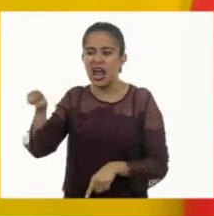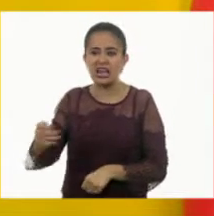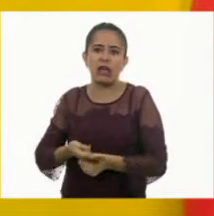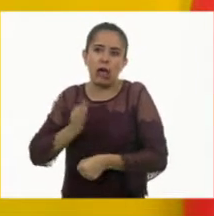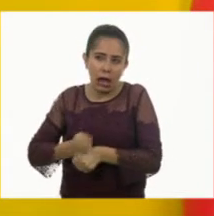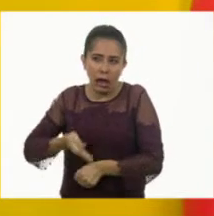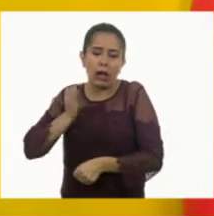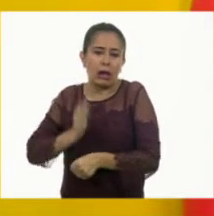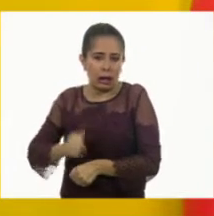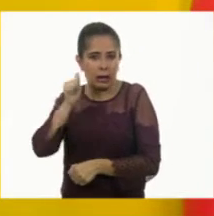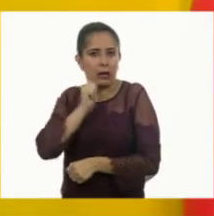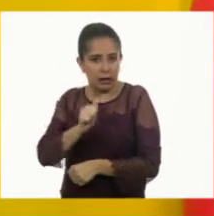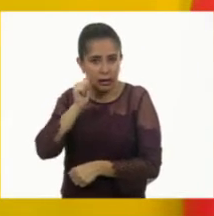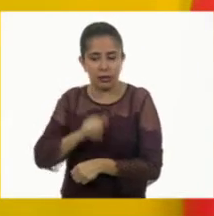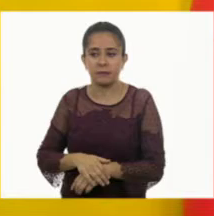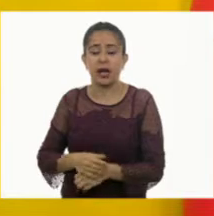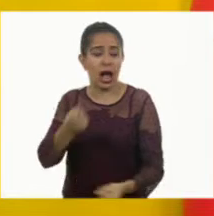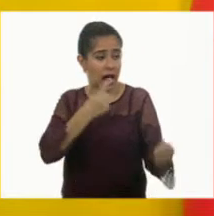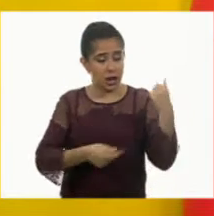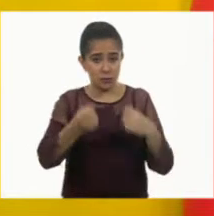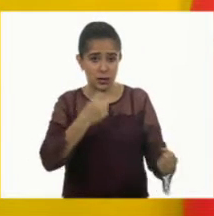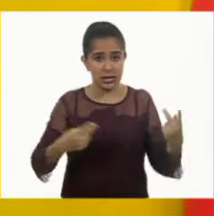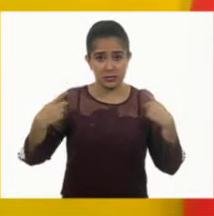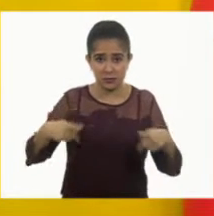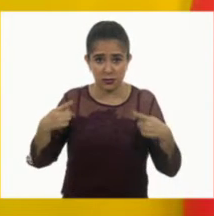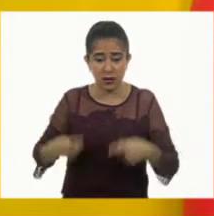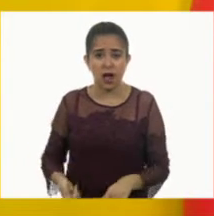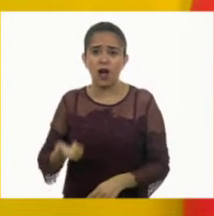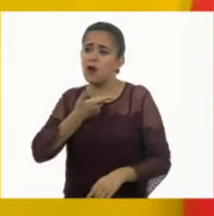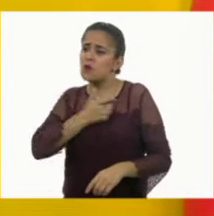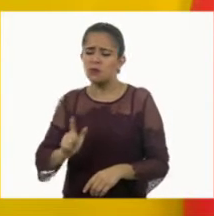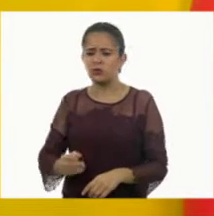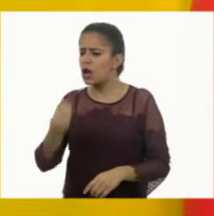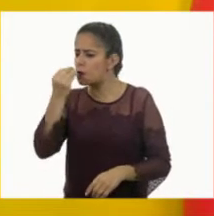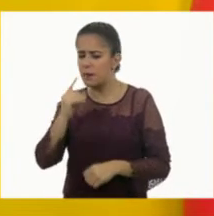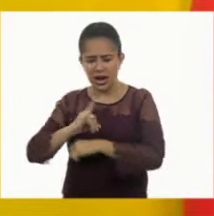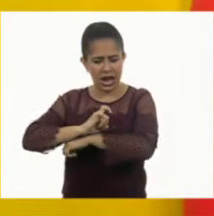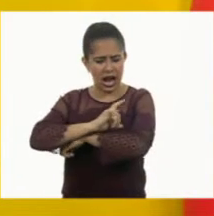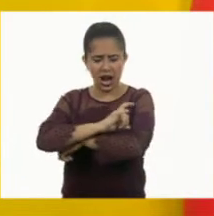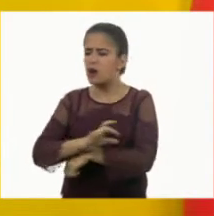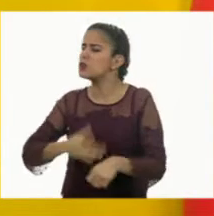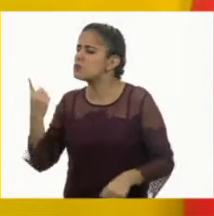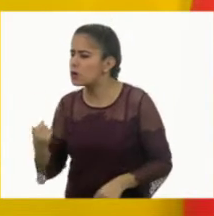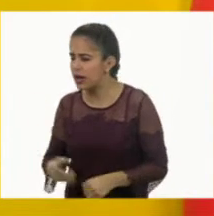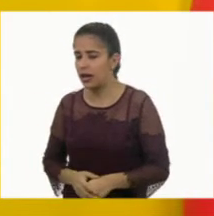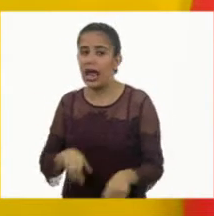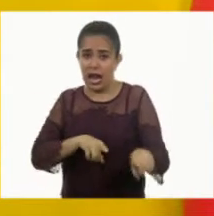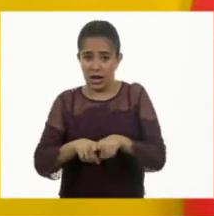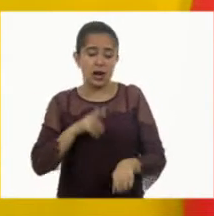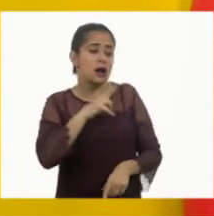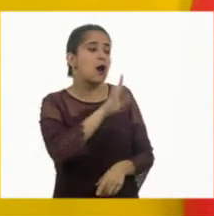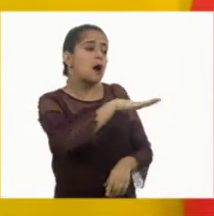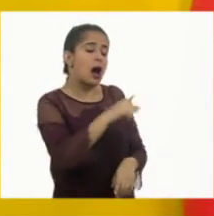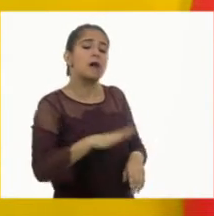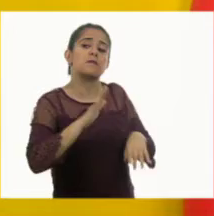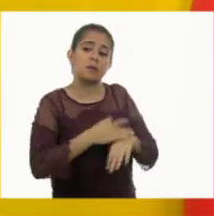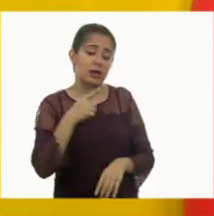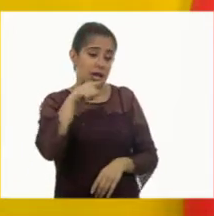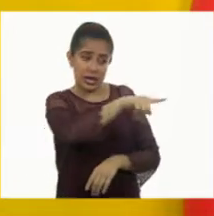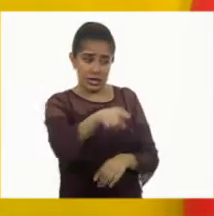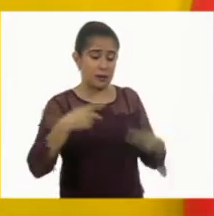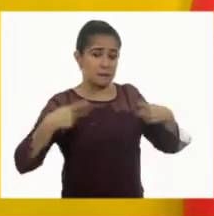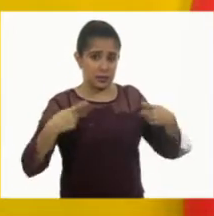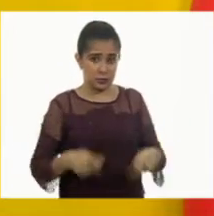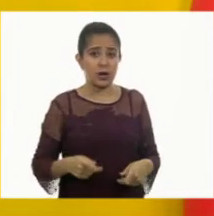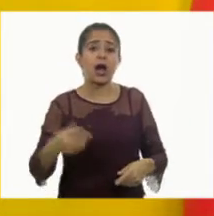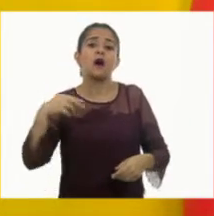muy bromista, ¿por qué a algunas personas no les gusta comer caracoles? El hermano le contesta que la razón es porque a esas